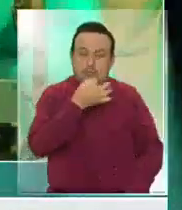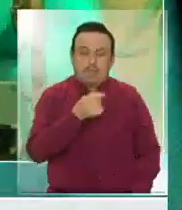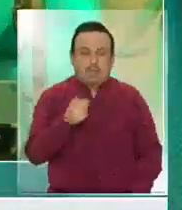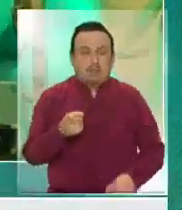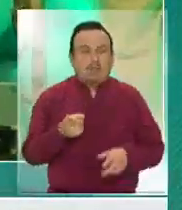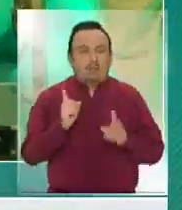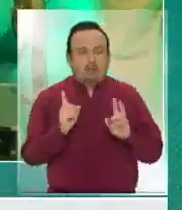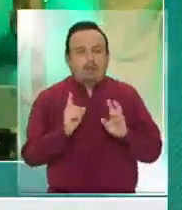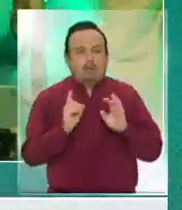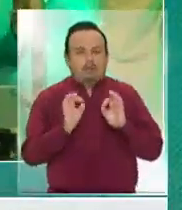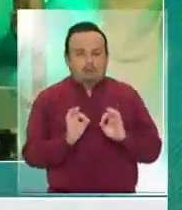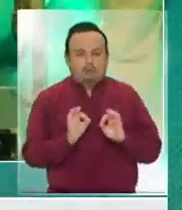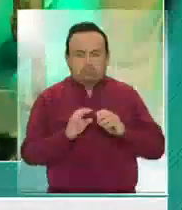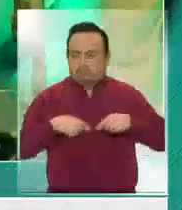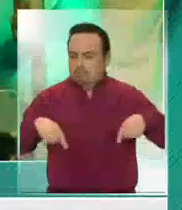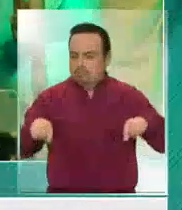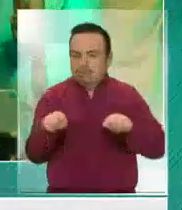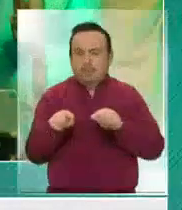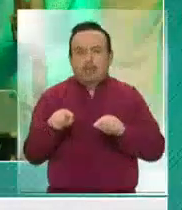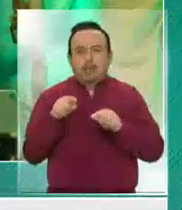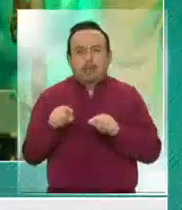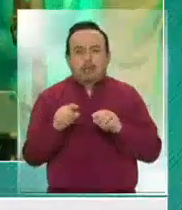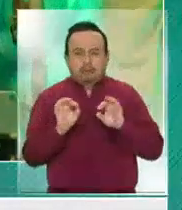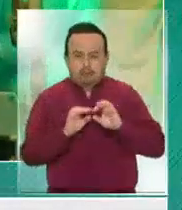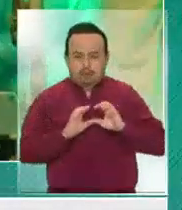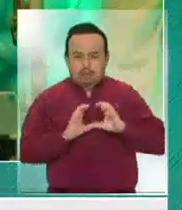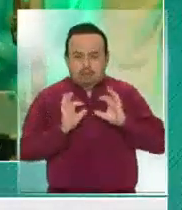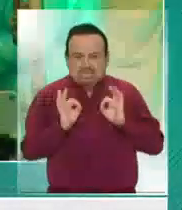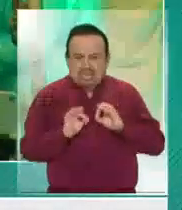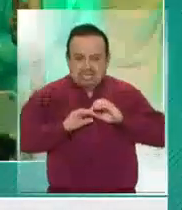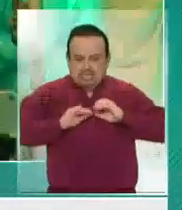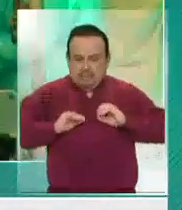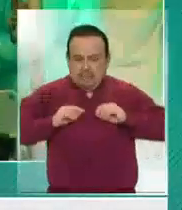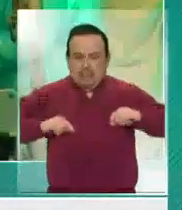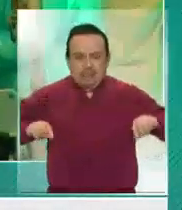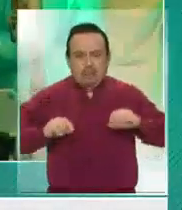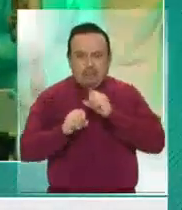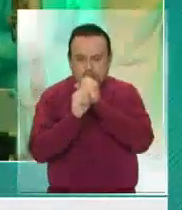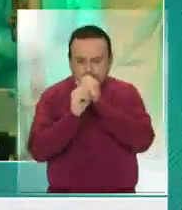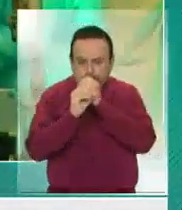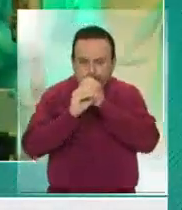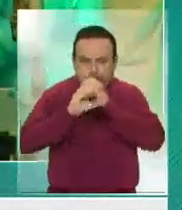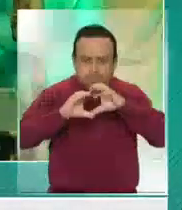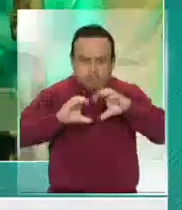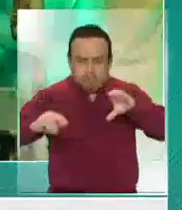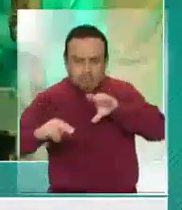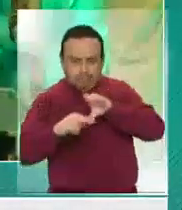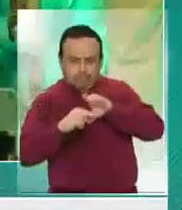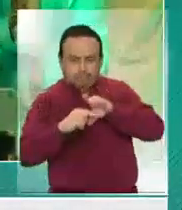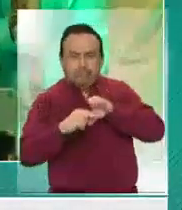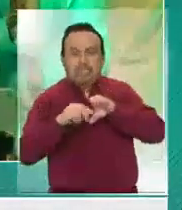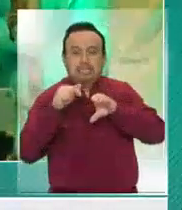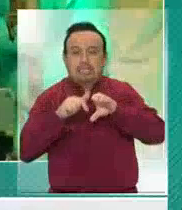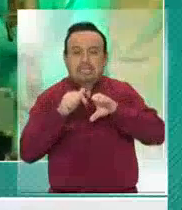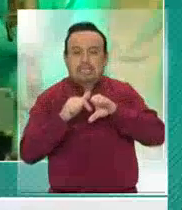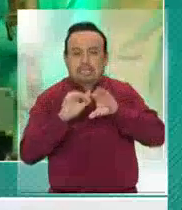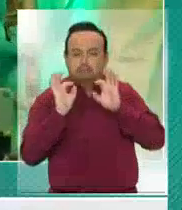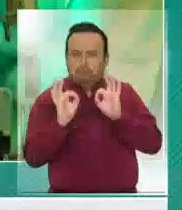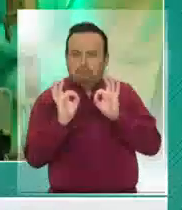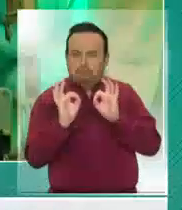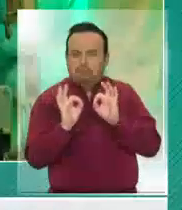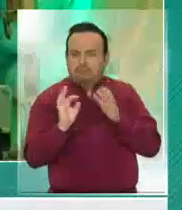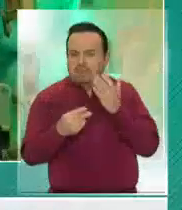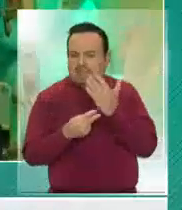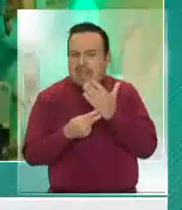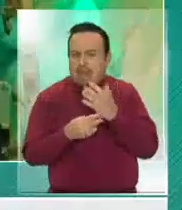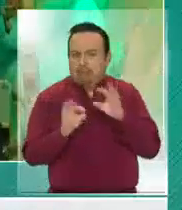permite mantener, ¿no?, el ambiente interno del paciente absolutamente separado del exterior. Es por eso que la cápsula presenta gran sofisticación,